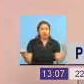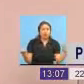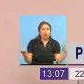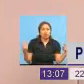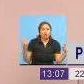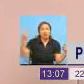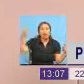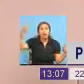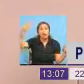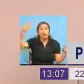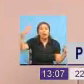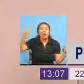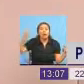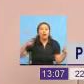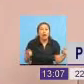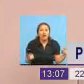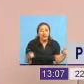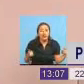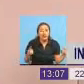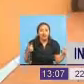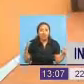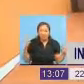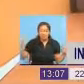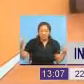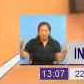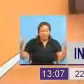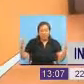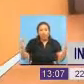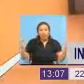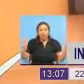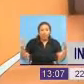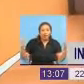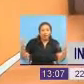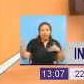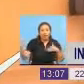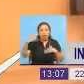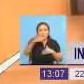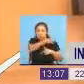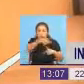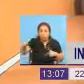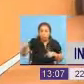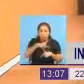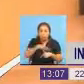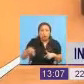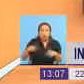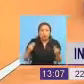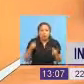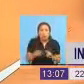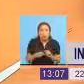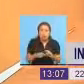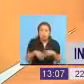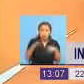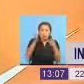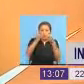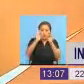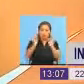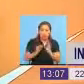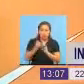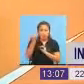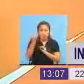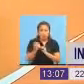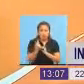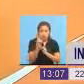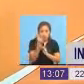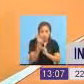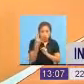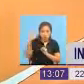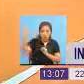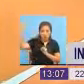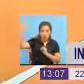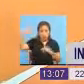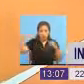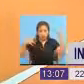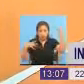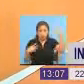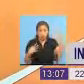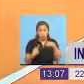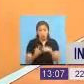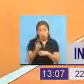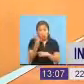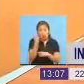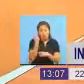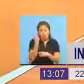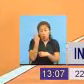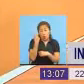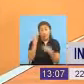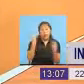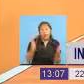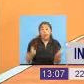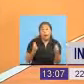e iluminación de enrique lados punta a punta el proyecto consta de dos tipos de iluminación una es lo